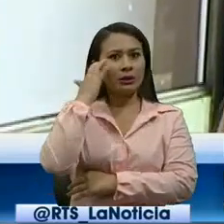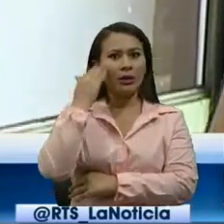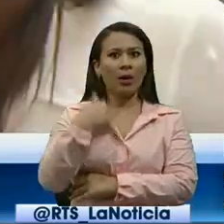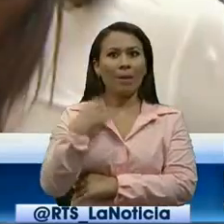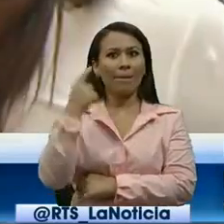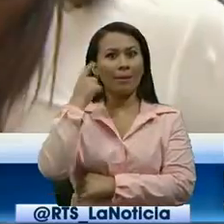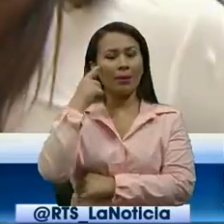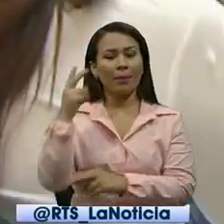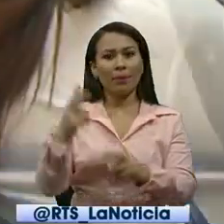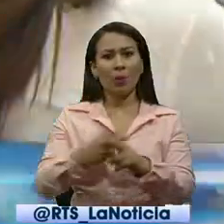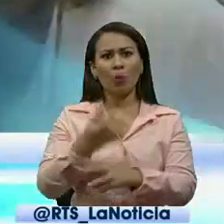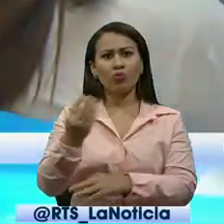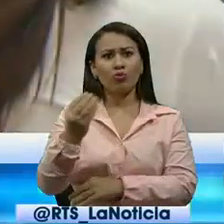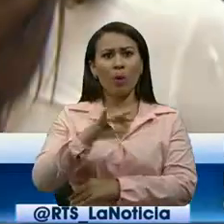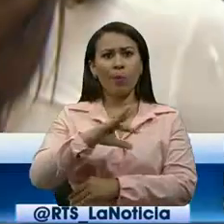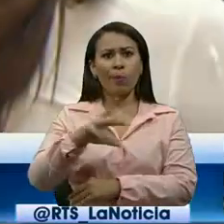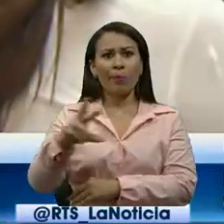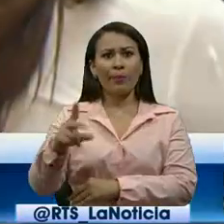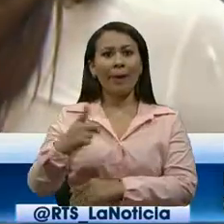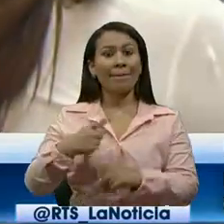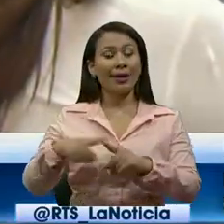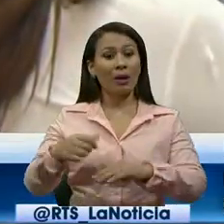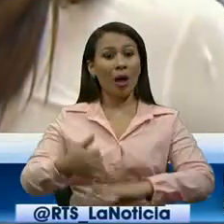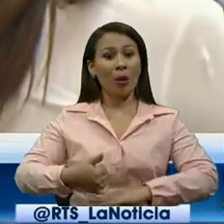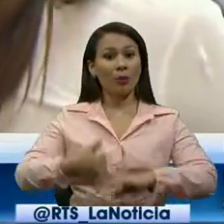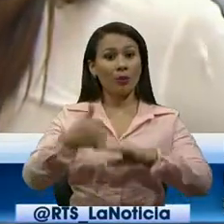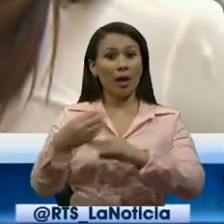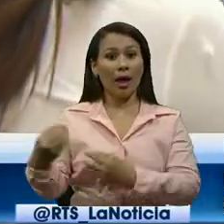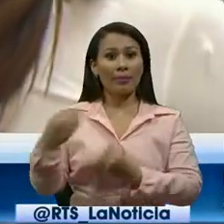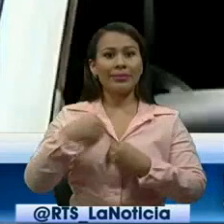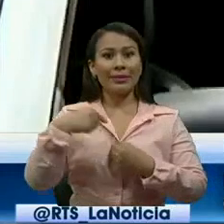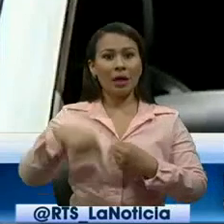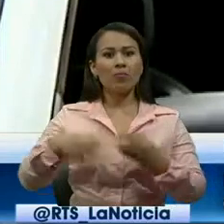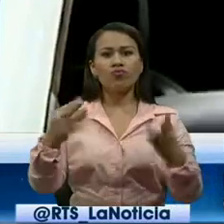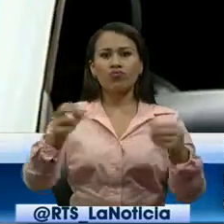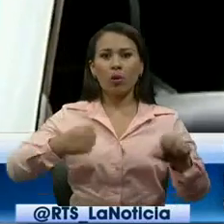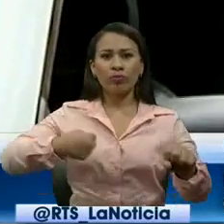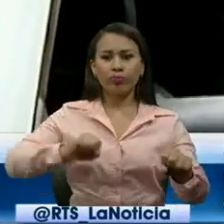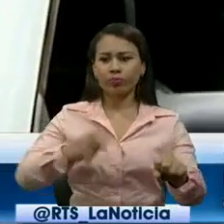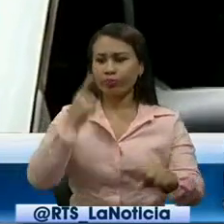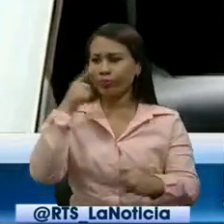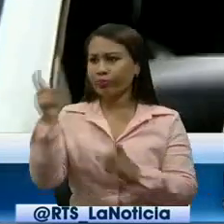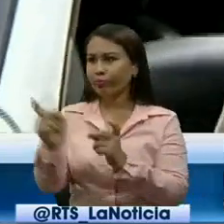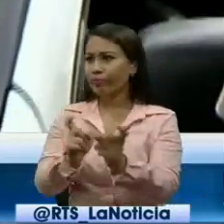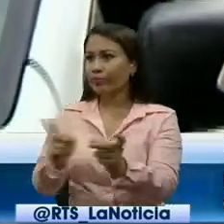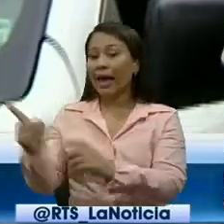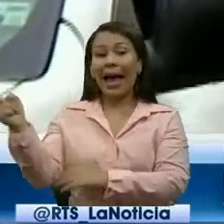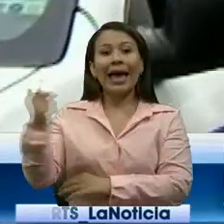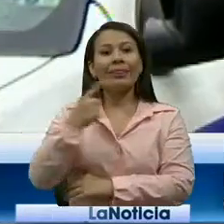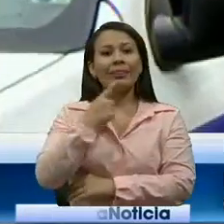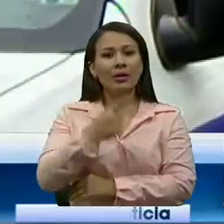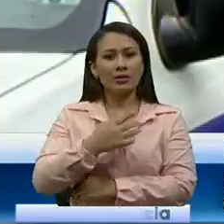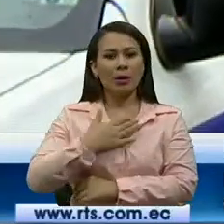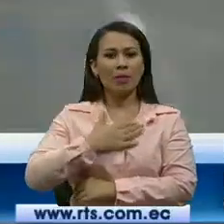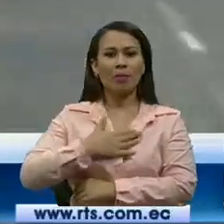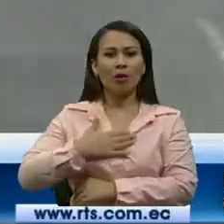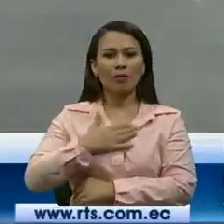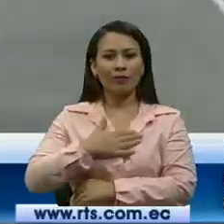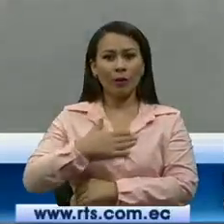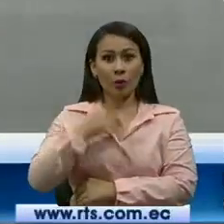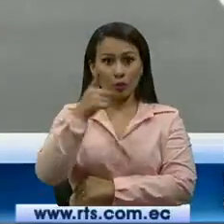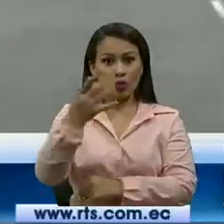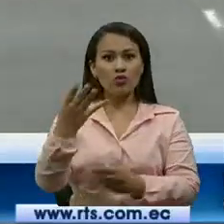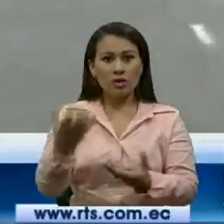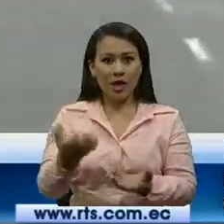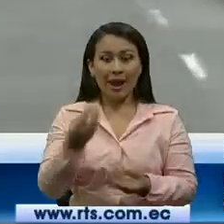robos, pues. Pero la autoridad aseguró que el patrullaje es constante y recordó que la institución brinda el servicio de resguardo al momento